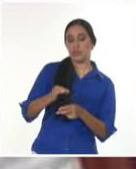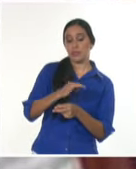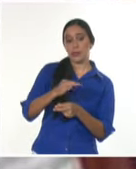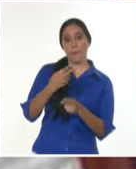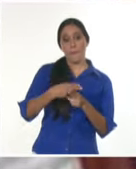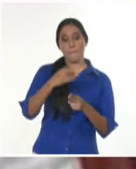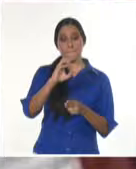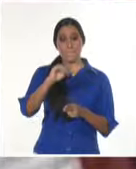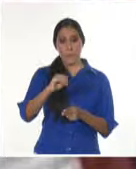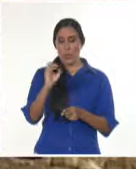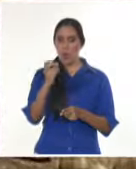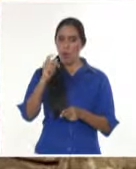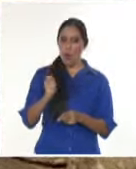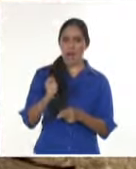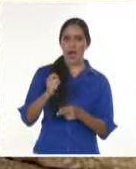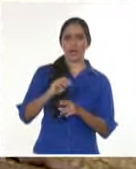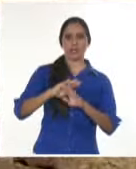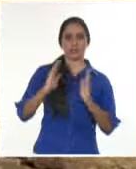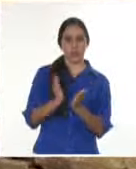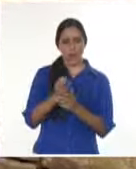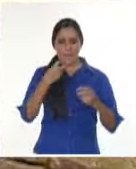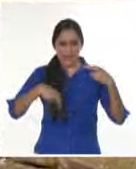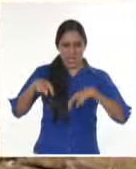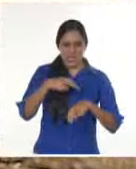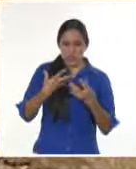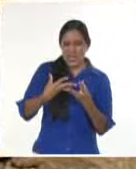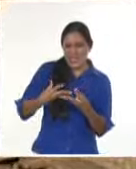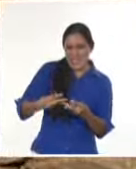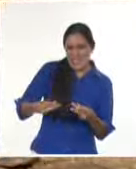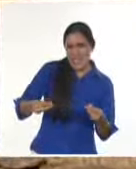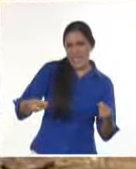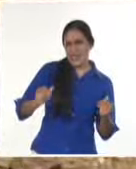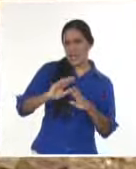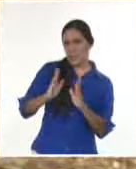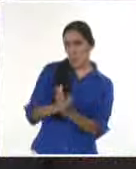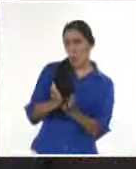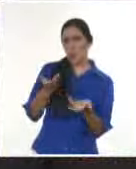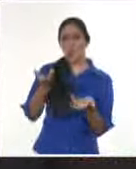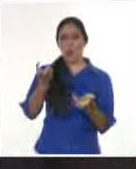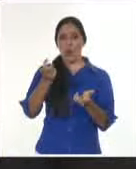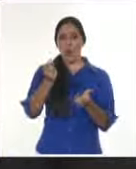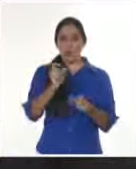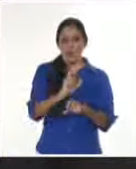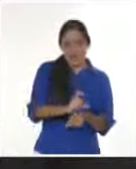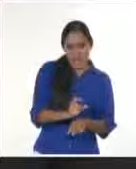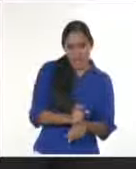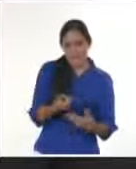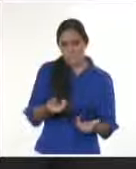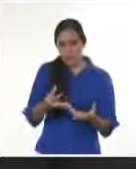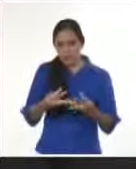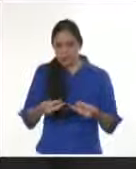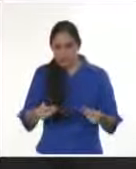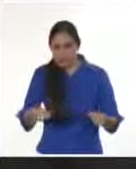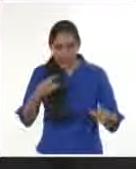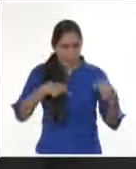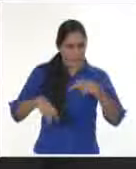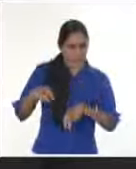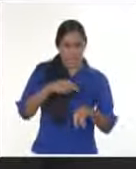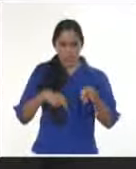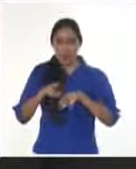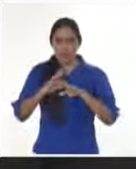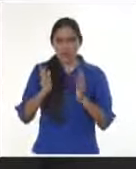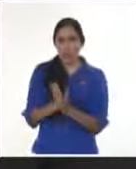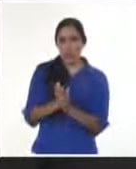las investigaciones de la tierra, porque ahí nosotros hacemos muchas investigaciones, las prácticas de campo, normalmente se hacen las